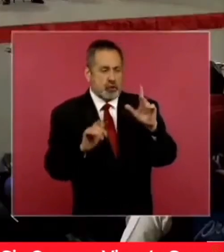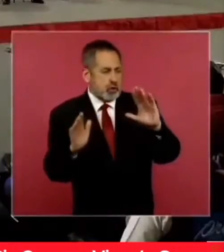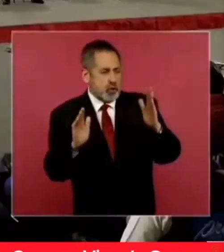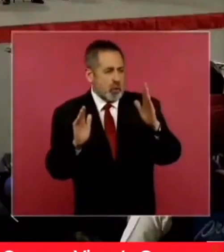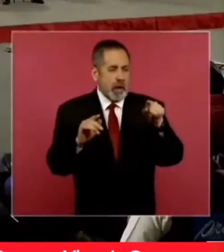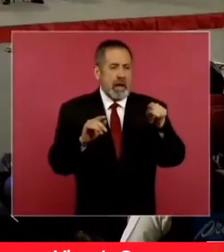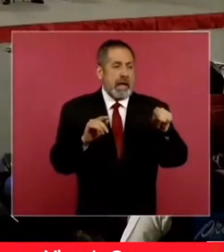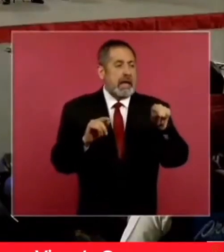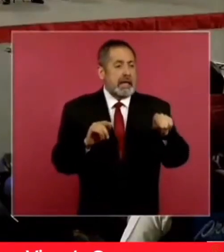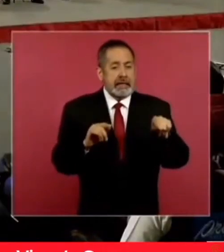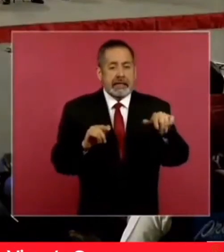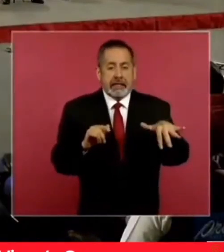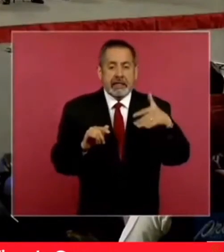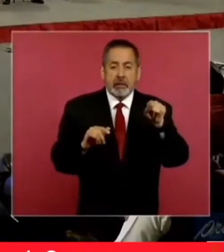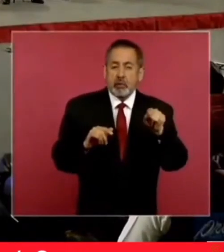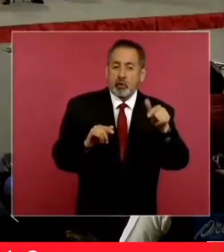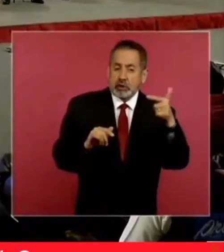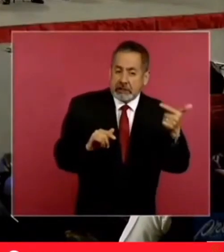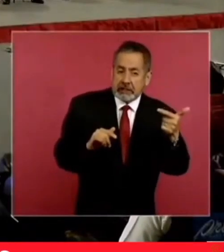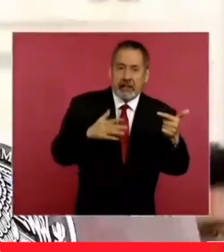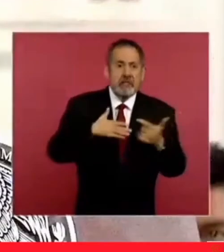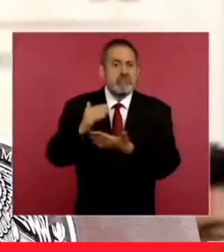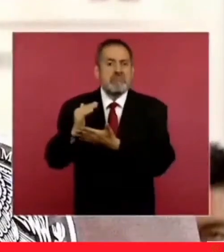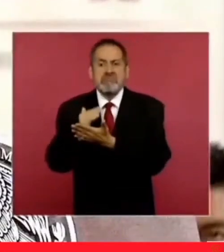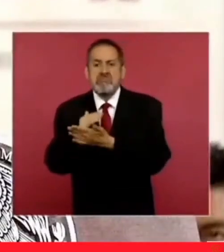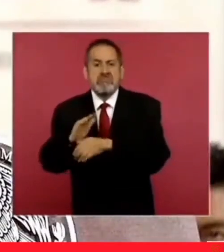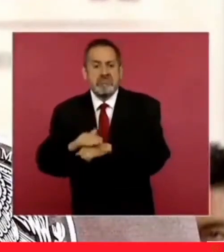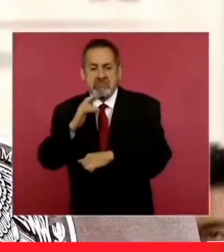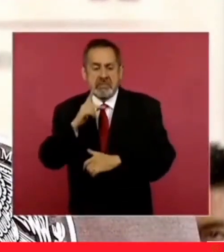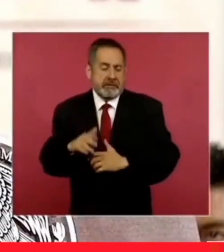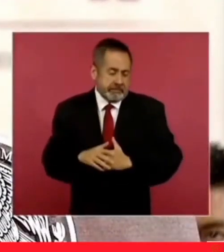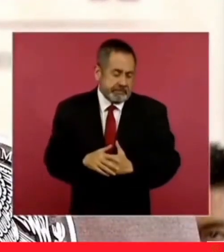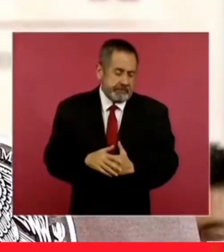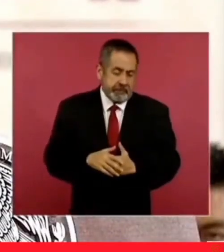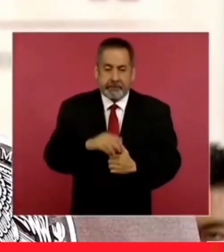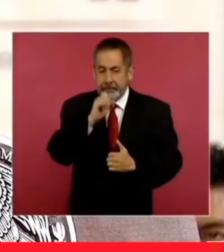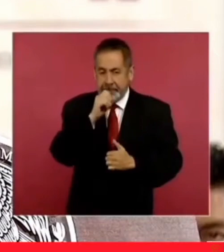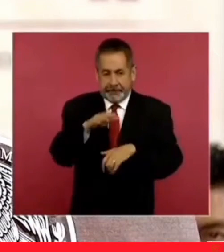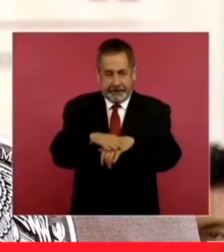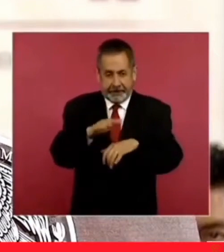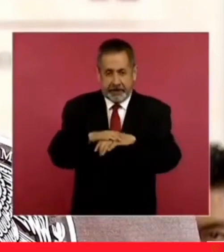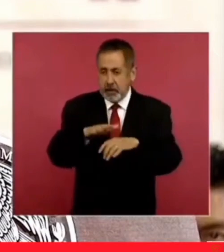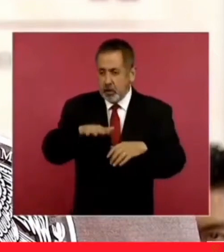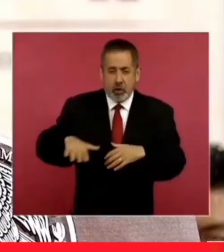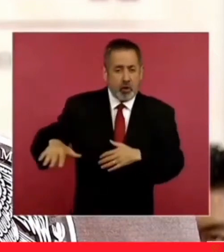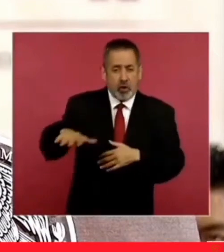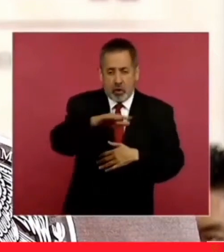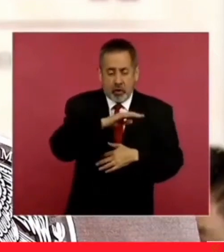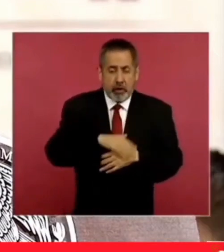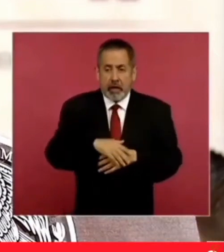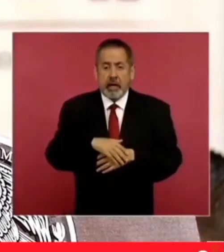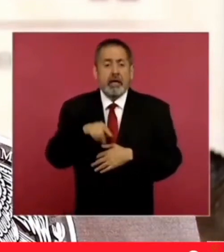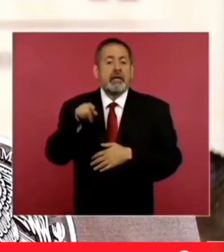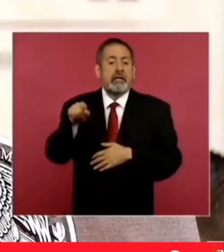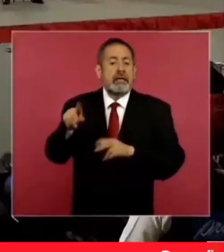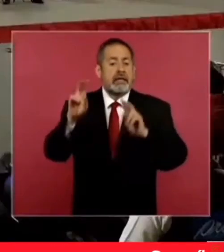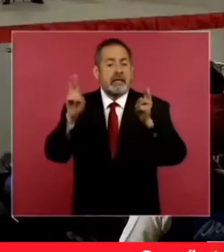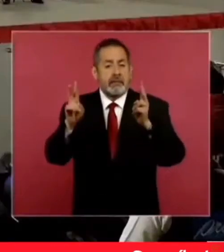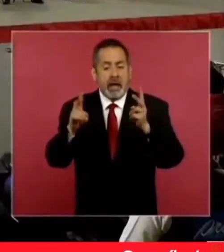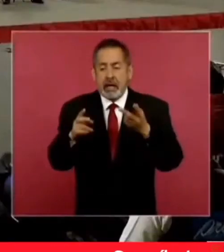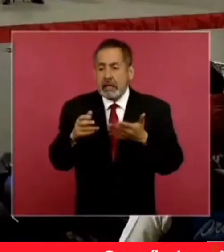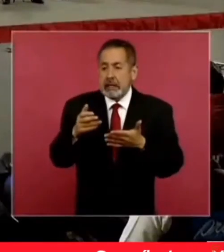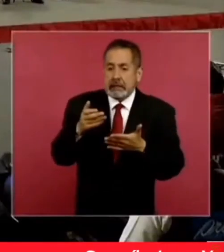fue menos 15.7%. Por otro lado, también, presidente, tenemos el nivel más bajo de nuestra historia en el tema de